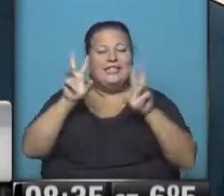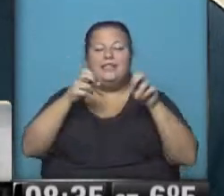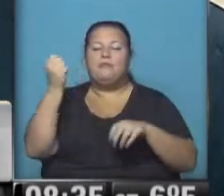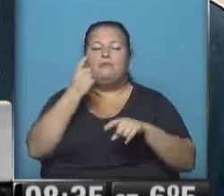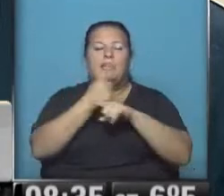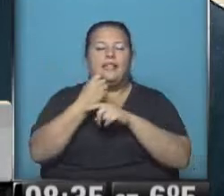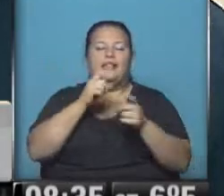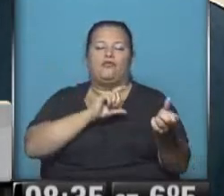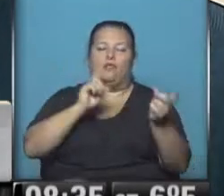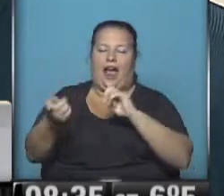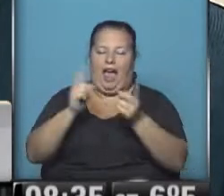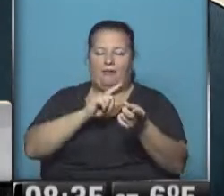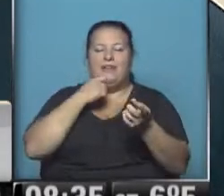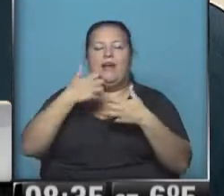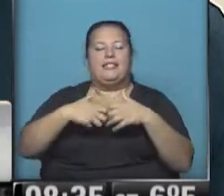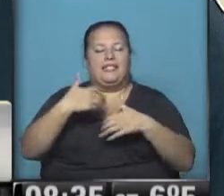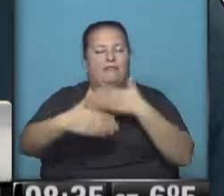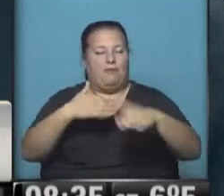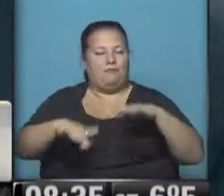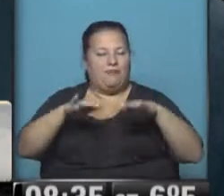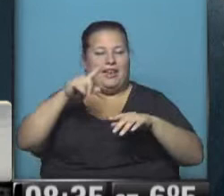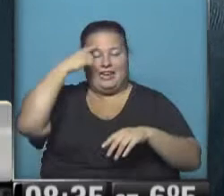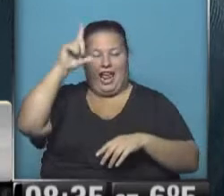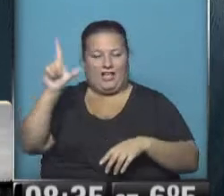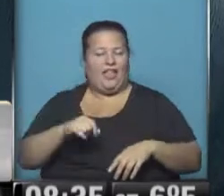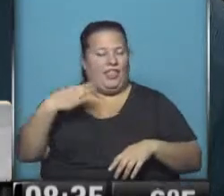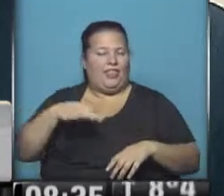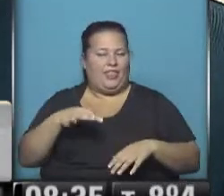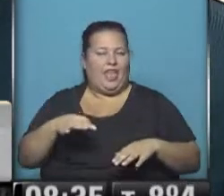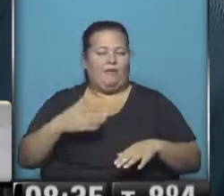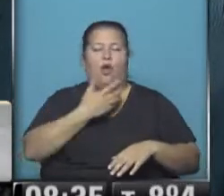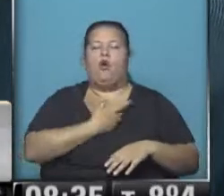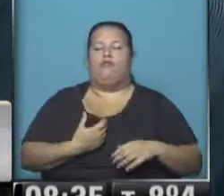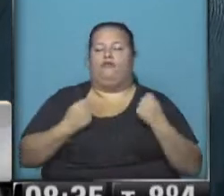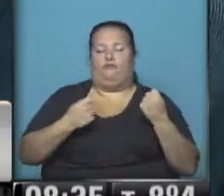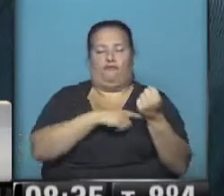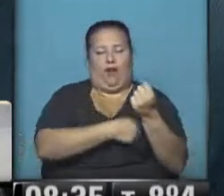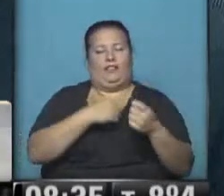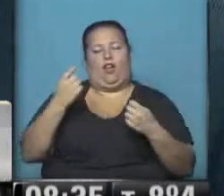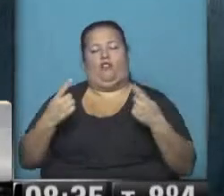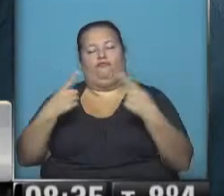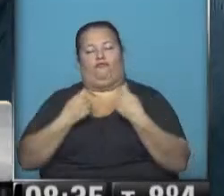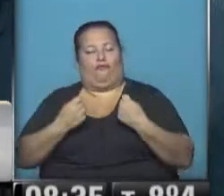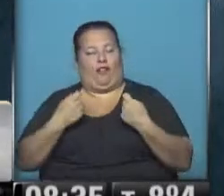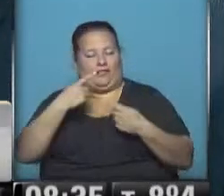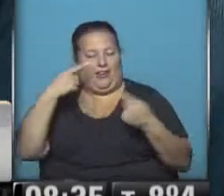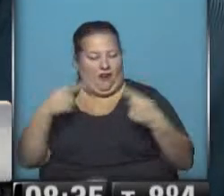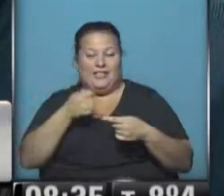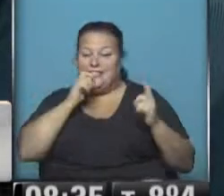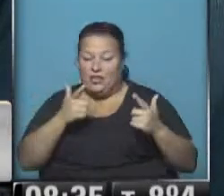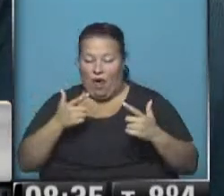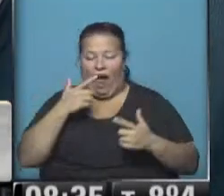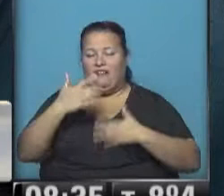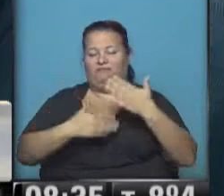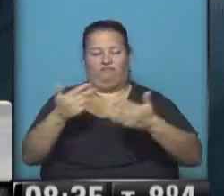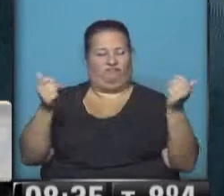es la alternancia entonces es para que el sistema un equilibrado a nivel nacional tienes que tener un potencial gobierno y una oposición fuerte cuando ese no existe el sistema